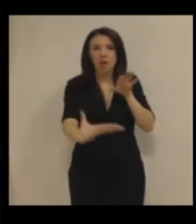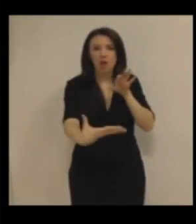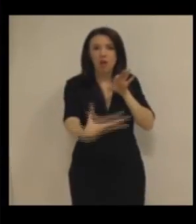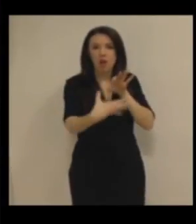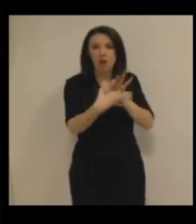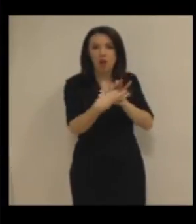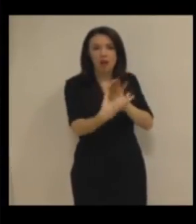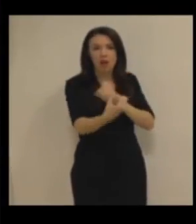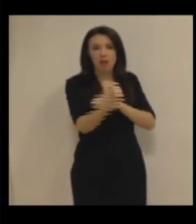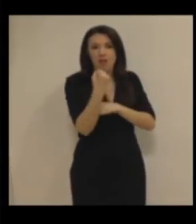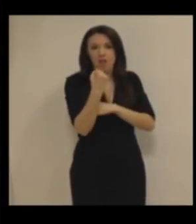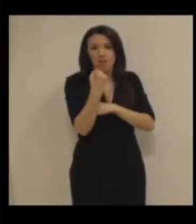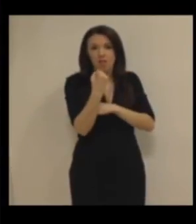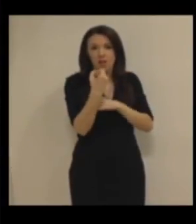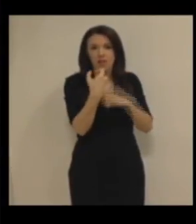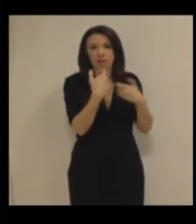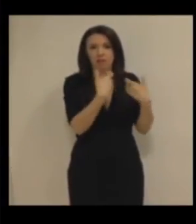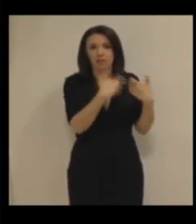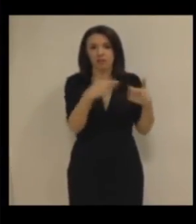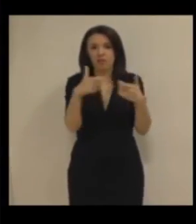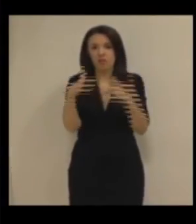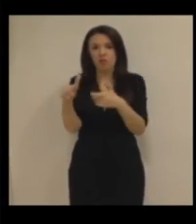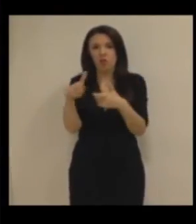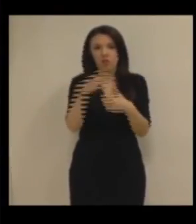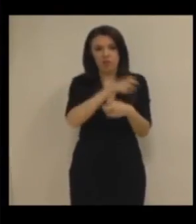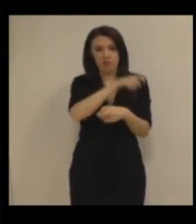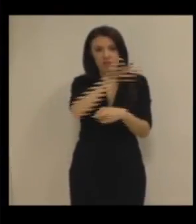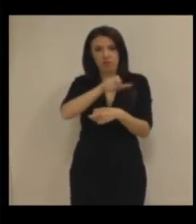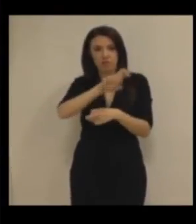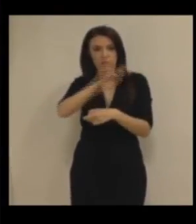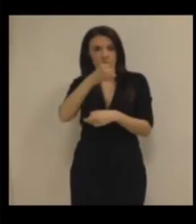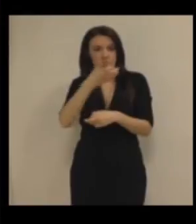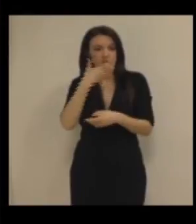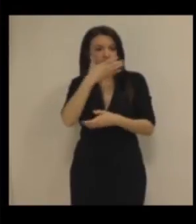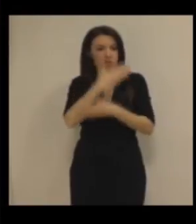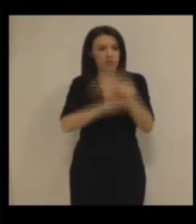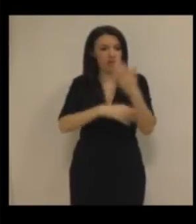buscamos alianzas con otros sectores de población, con otro tipo de